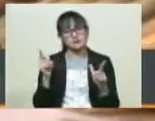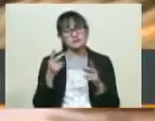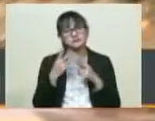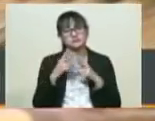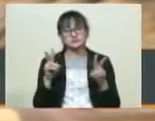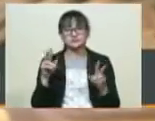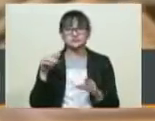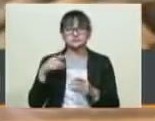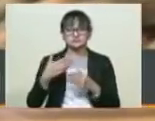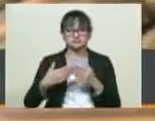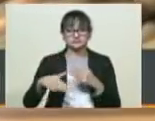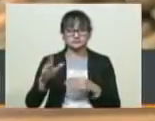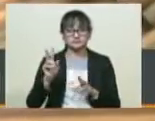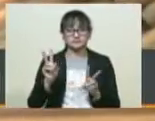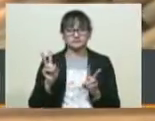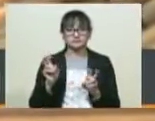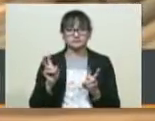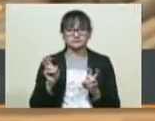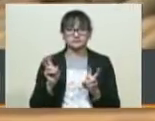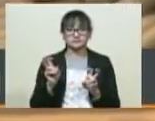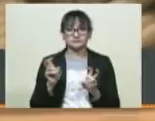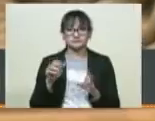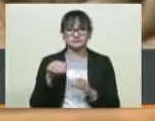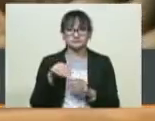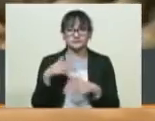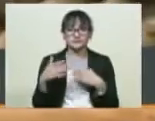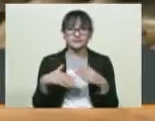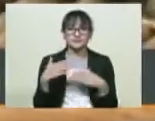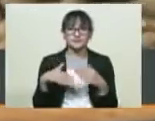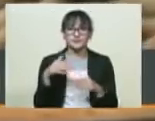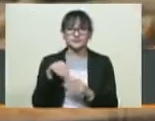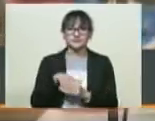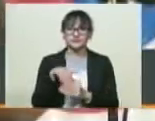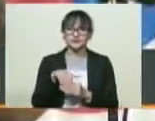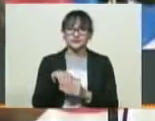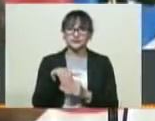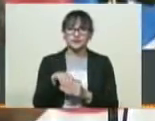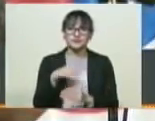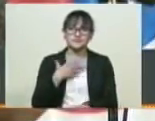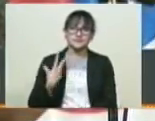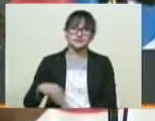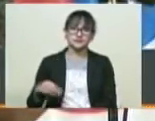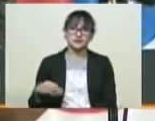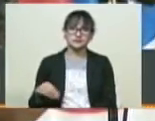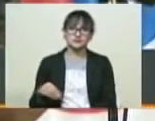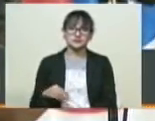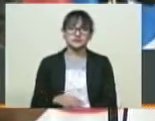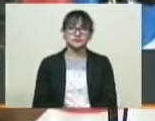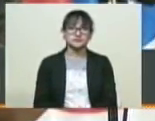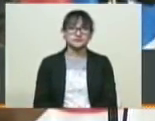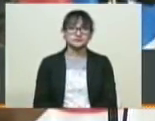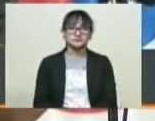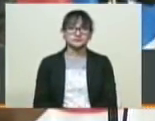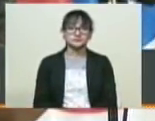paz el nuevo proceso electoral, las elecciones presidenciales que ha